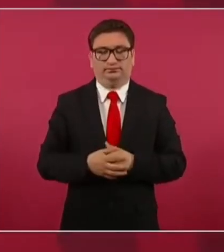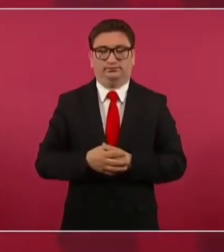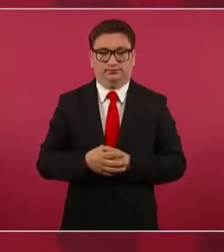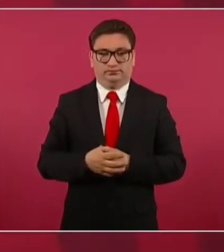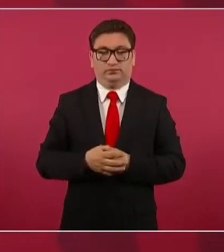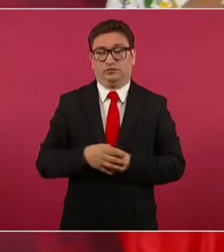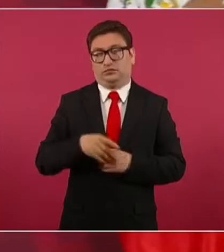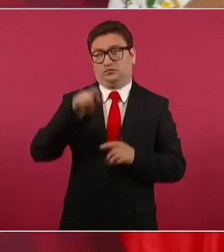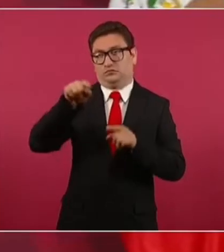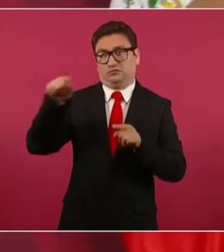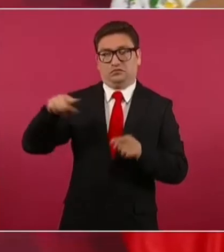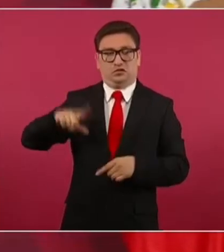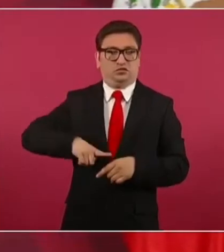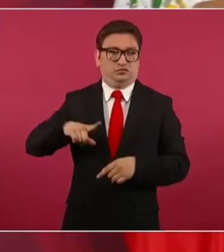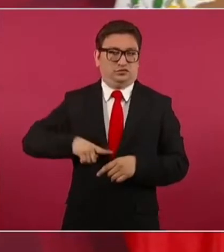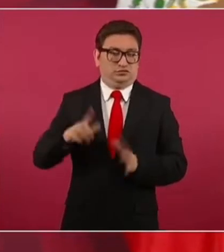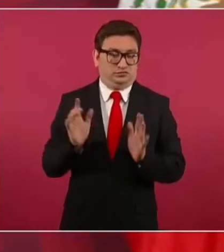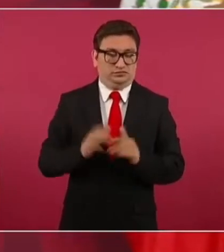y los gobiernos